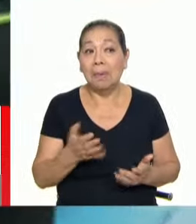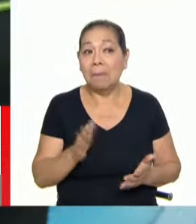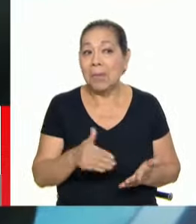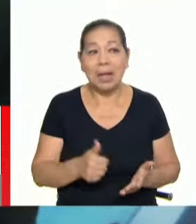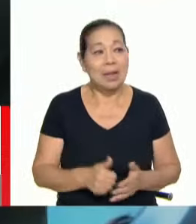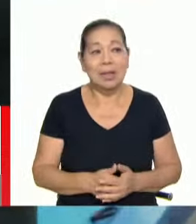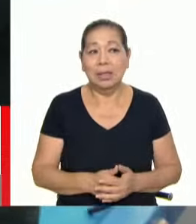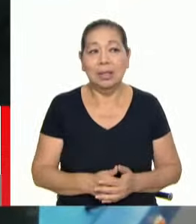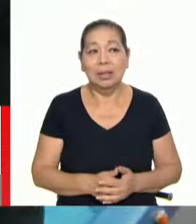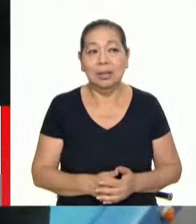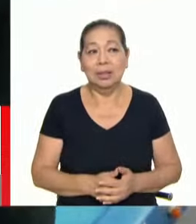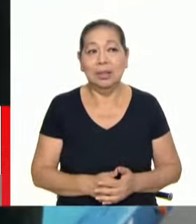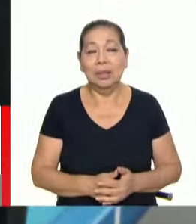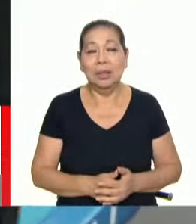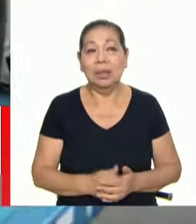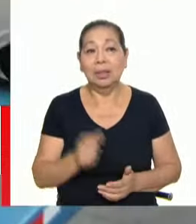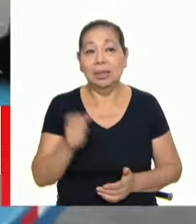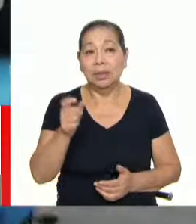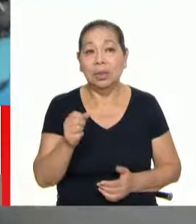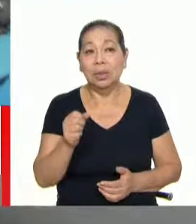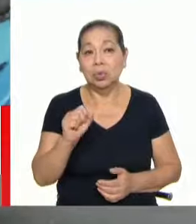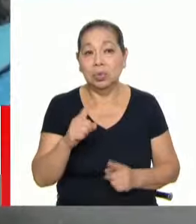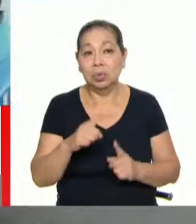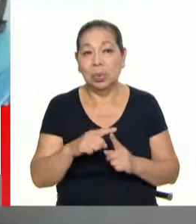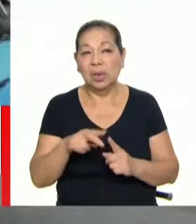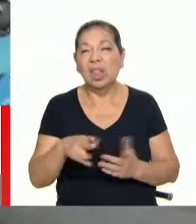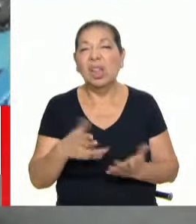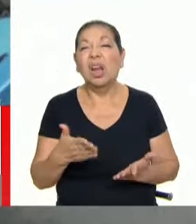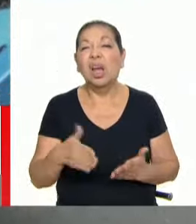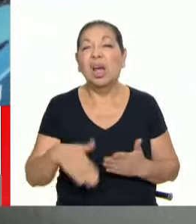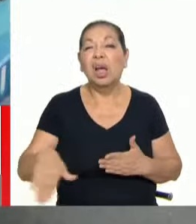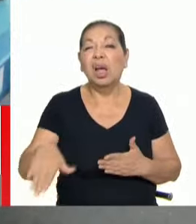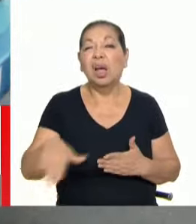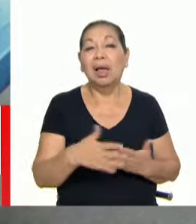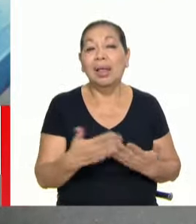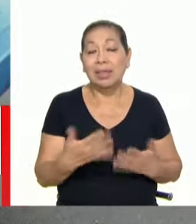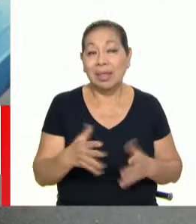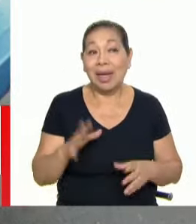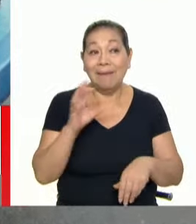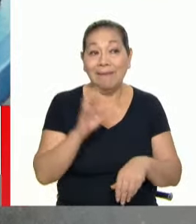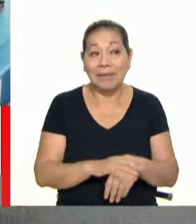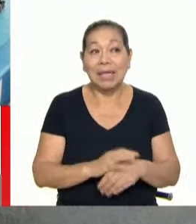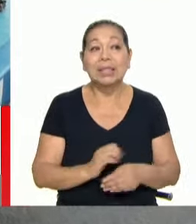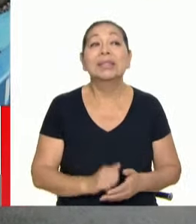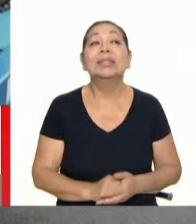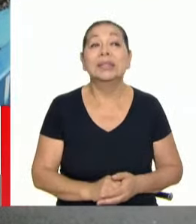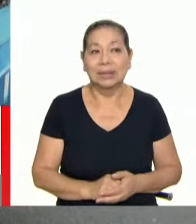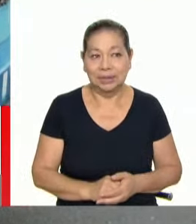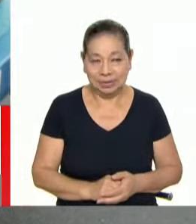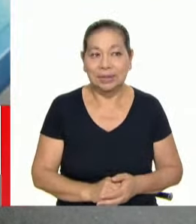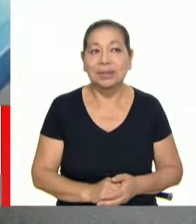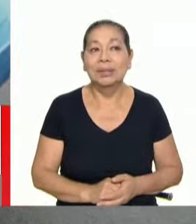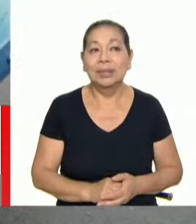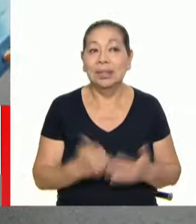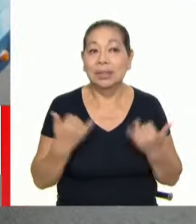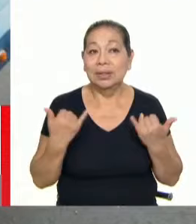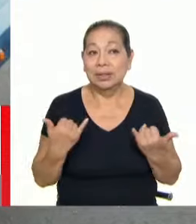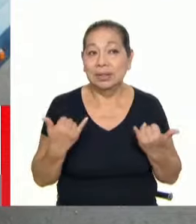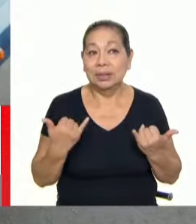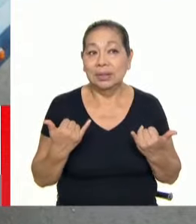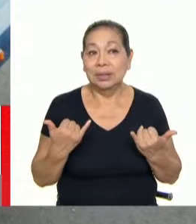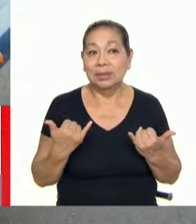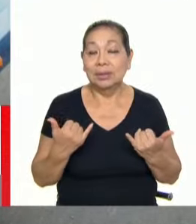informal. Vamos a conversar con el representante de la SUTRAN, que esto ha ocurrido, en qué lugar, y ya lo ha acabado en este momento. Sí, buenos días. Estamos en